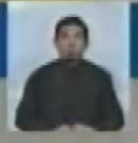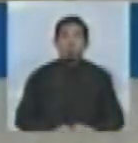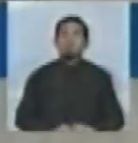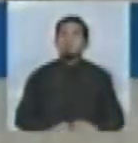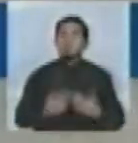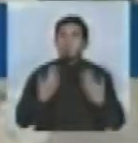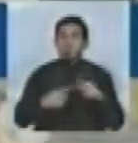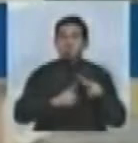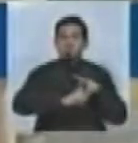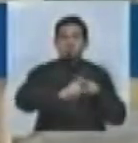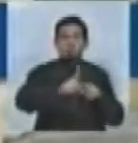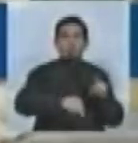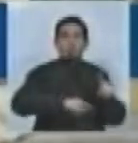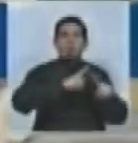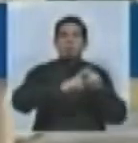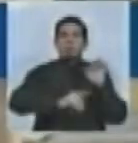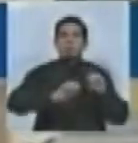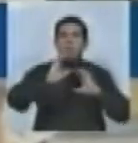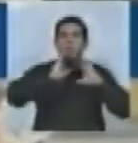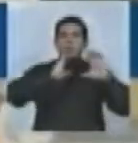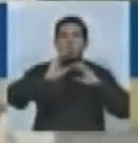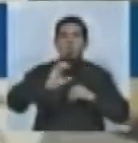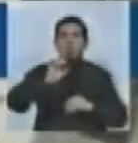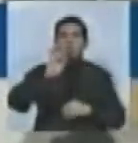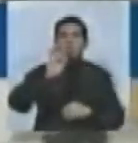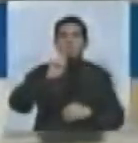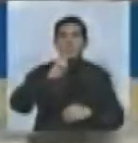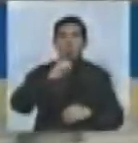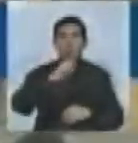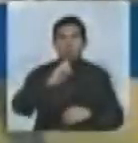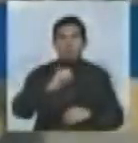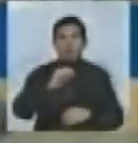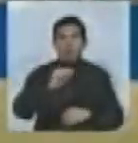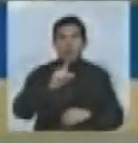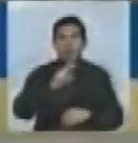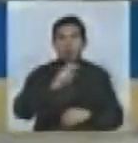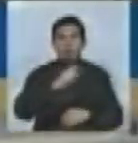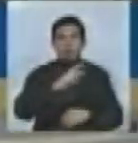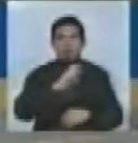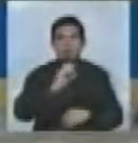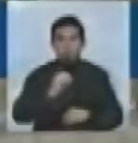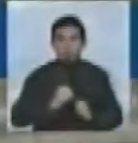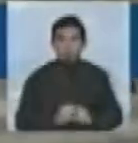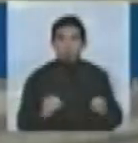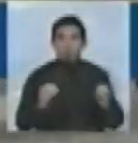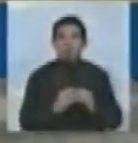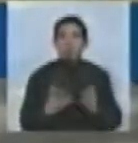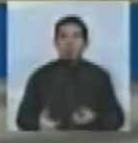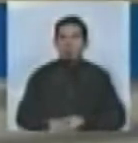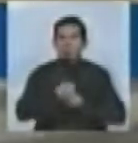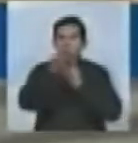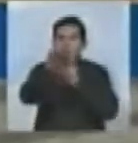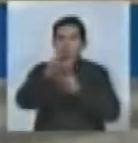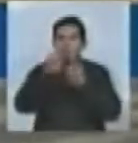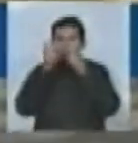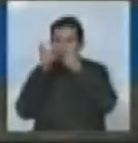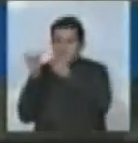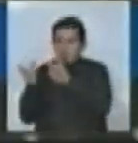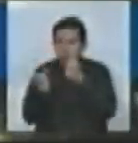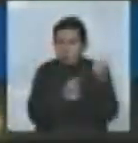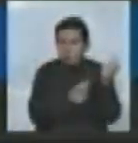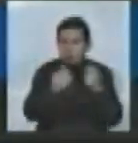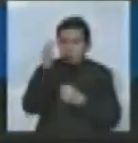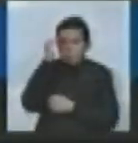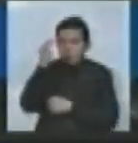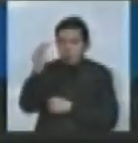Tras la fuga del exsecretario de Comunicación Fernando Alvarado, el gobierno nacional recibió un informe de inteligencia